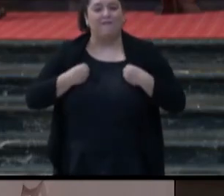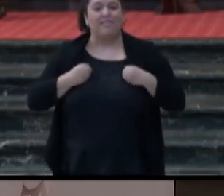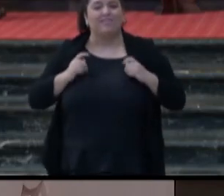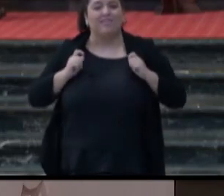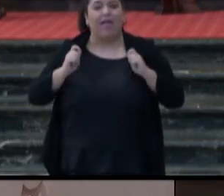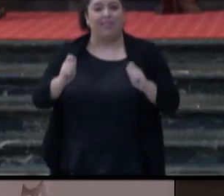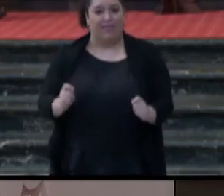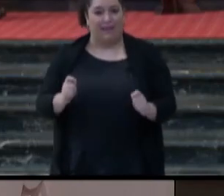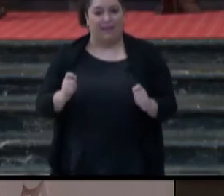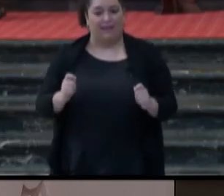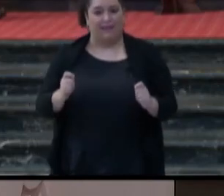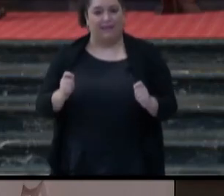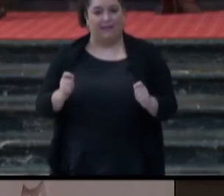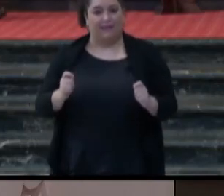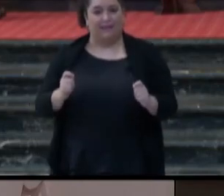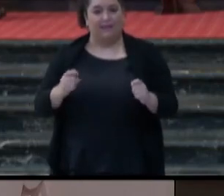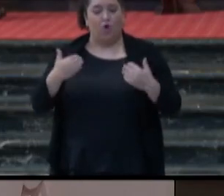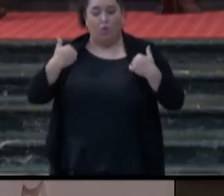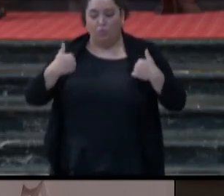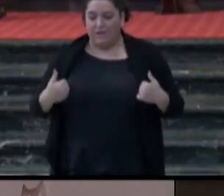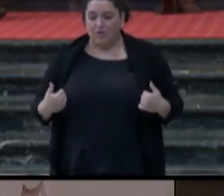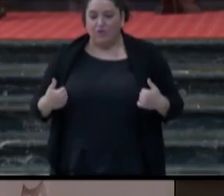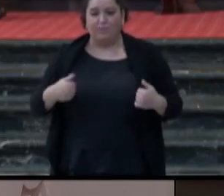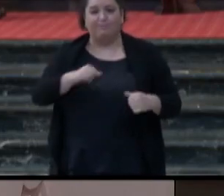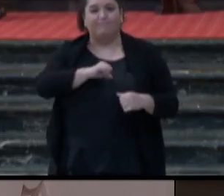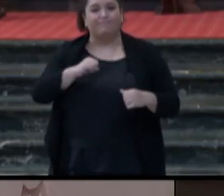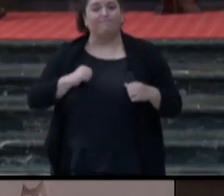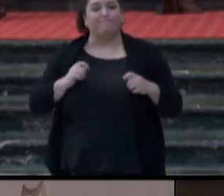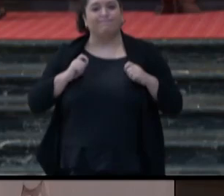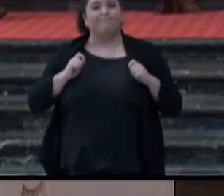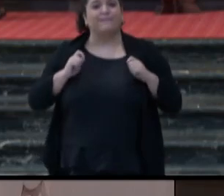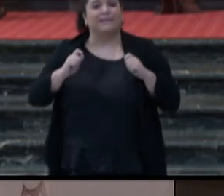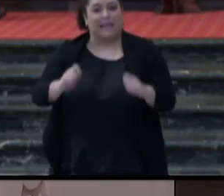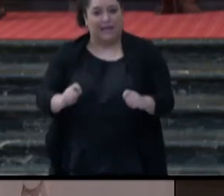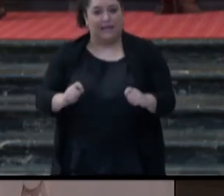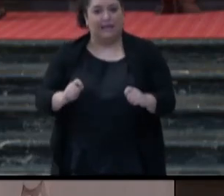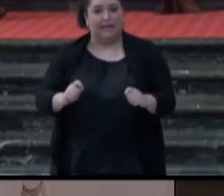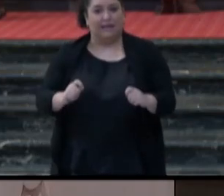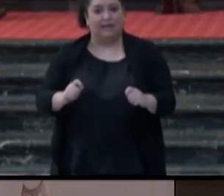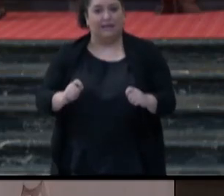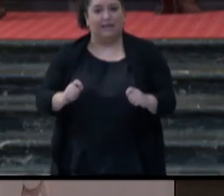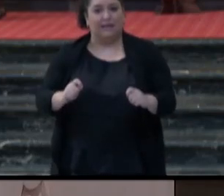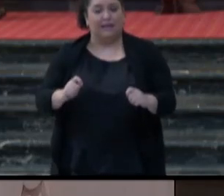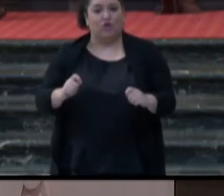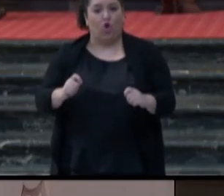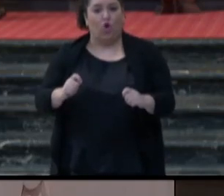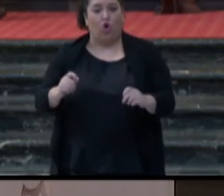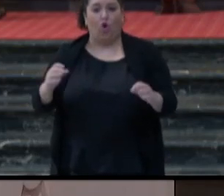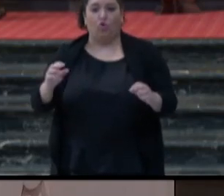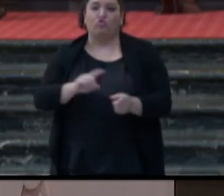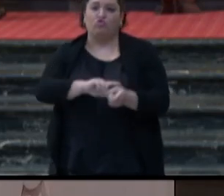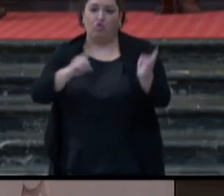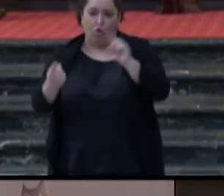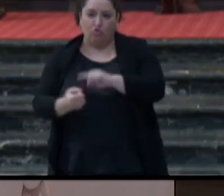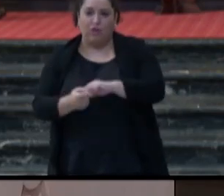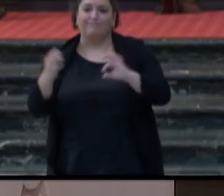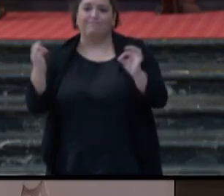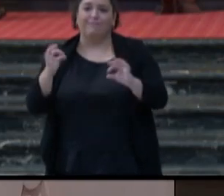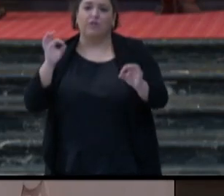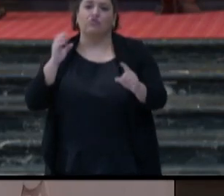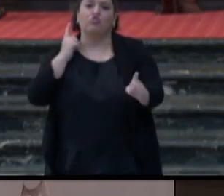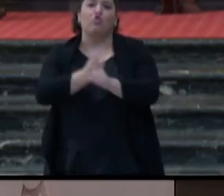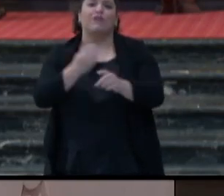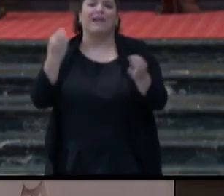vida darse uno mismo que es justo lo contrario del egoísmo el egoísmo es